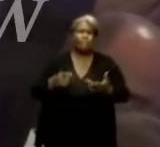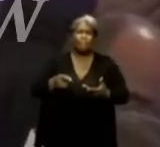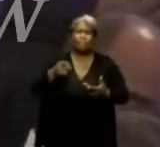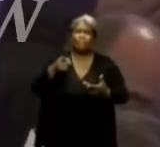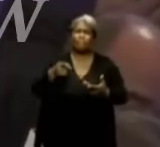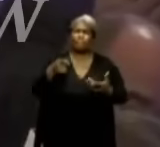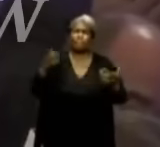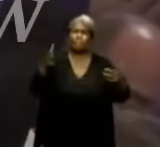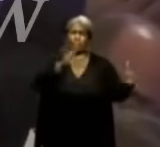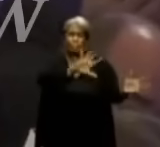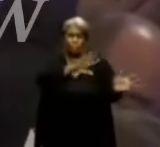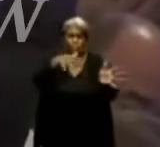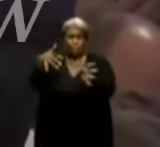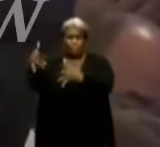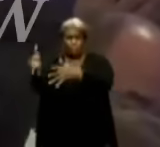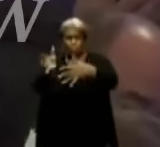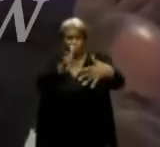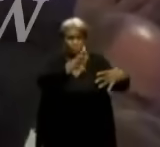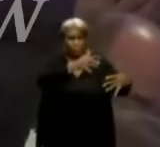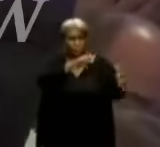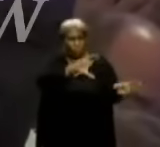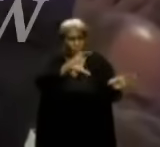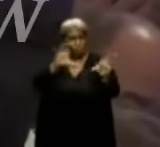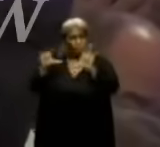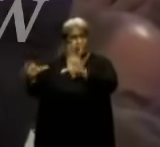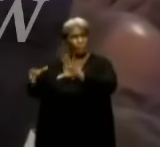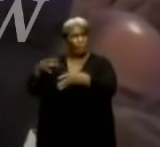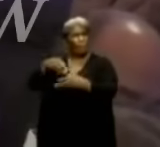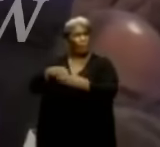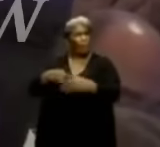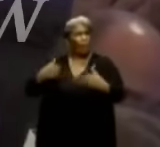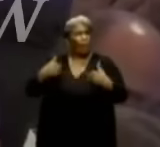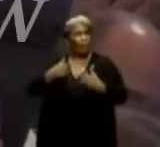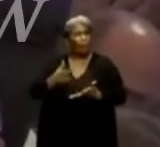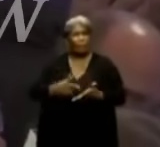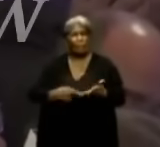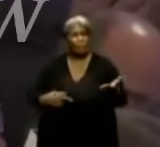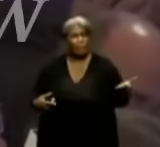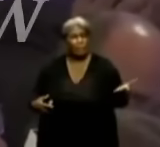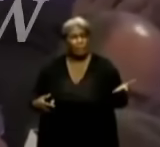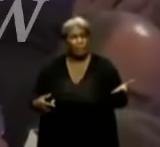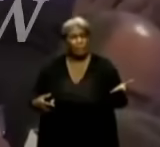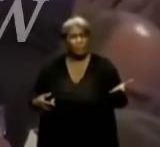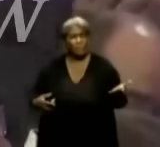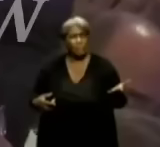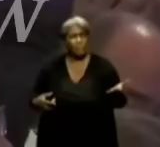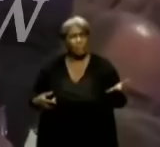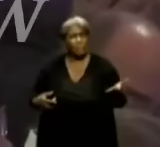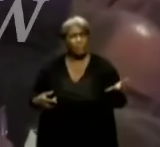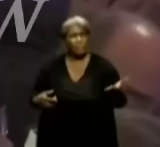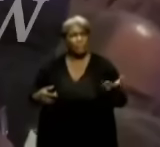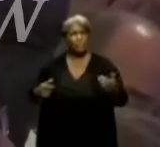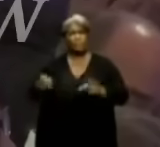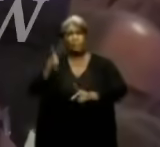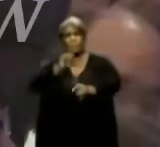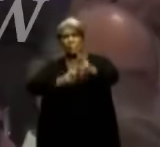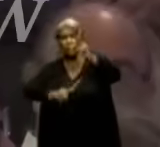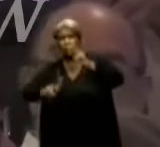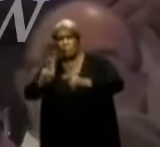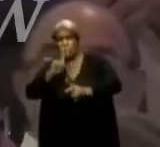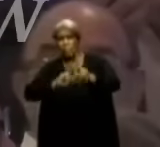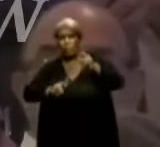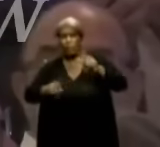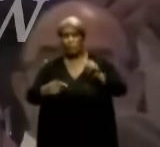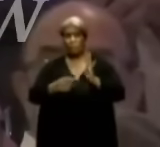¿Qué tiene la brisita navideña para quienes perdieron a familiares en las